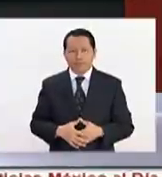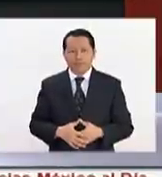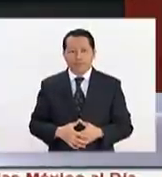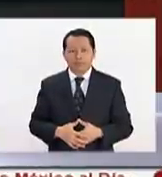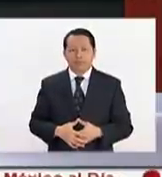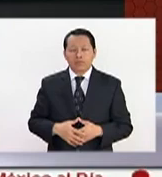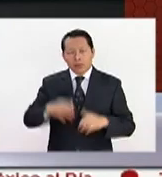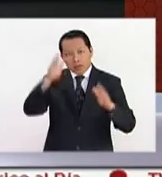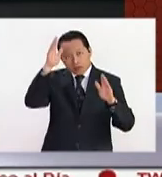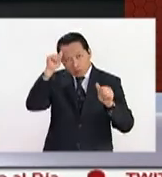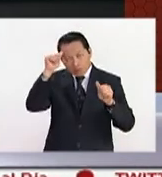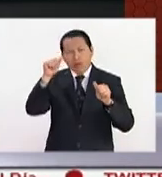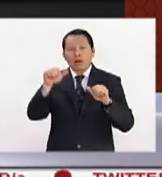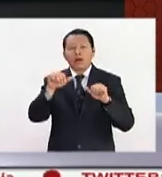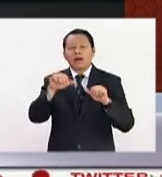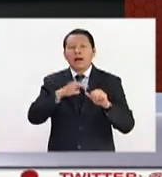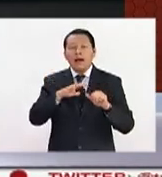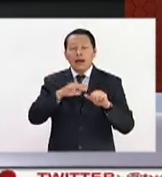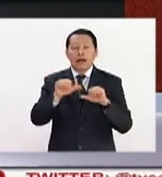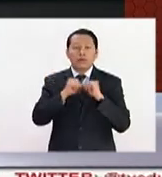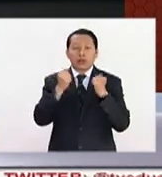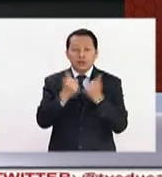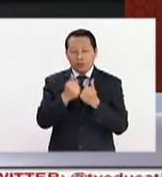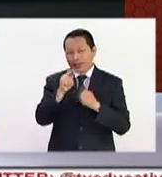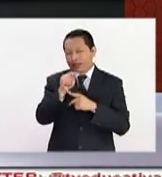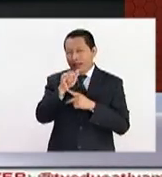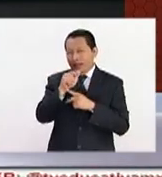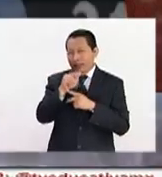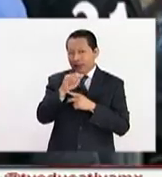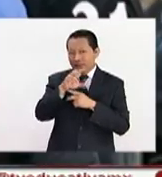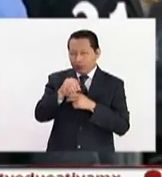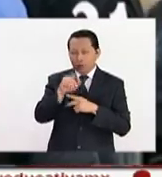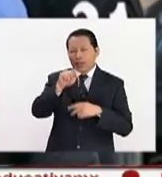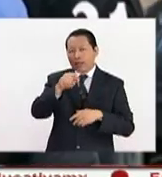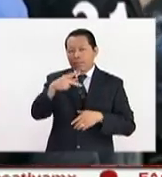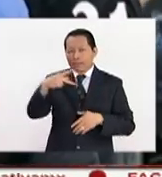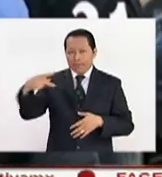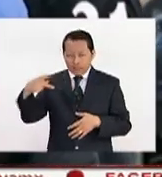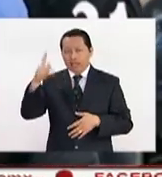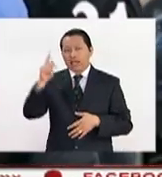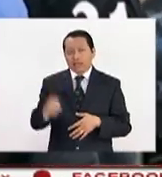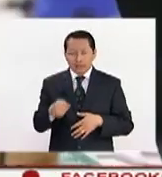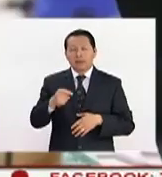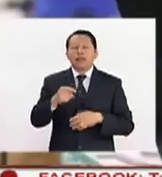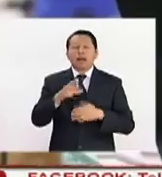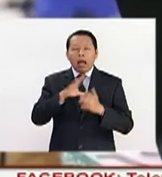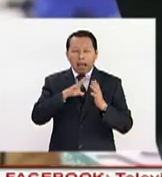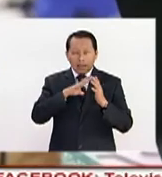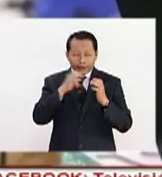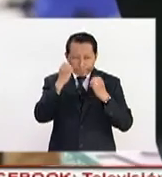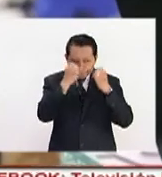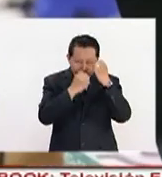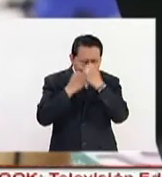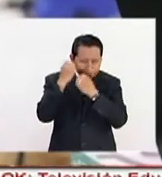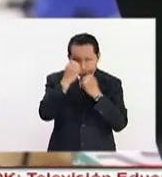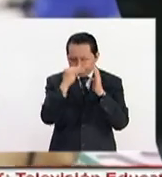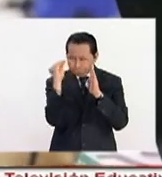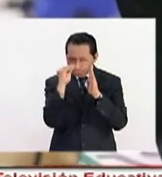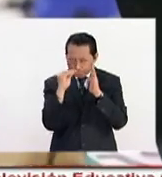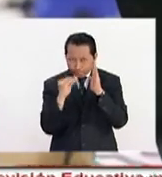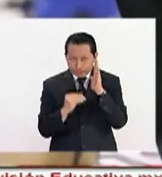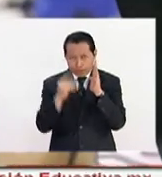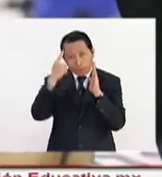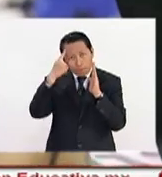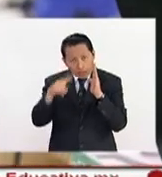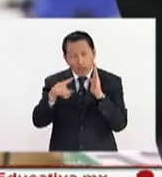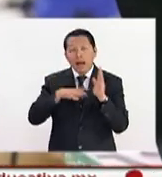El acuerdo de Asociación Transpacífico, por sus siglas en inglés TPP, fue replanteado para reposicionar